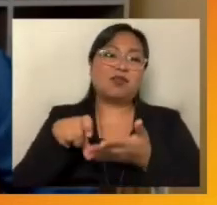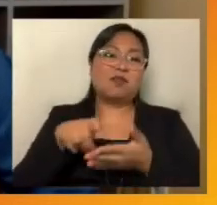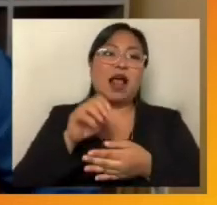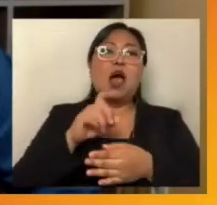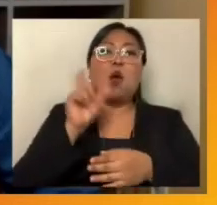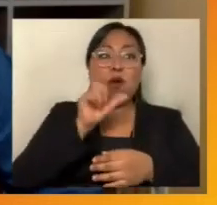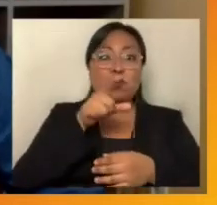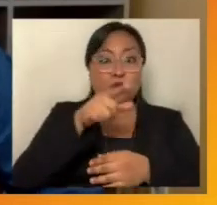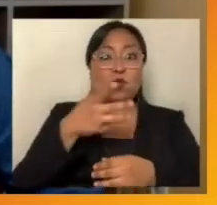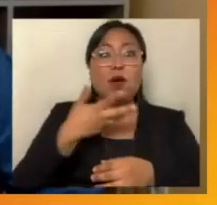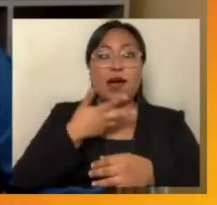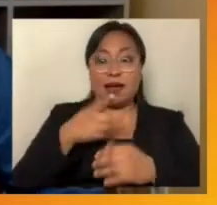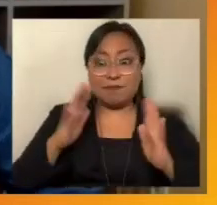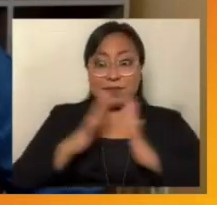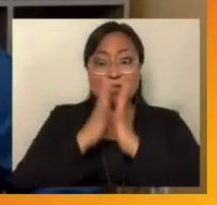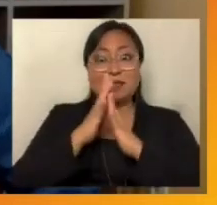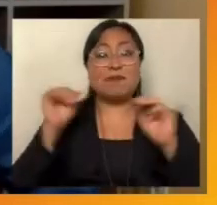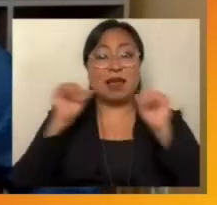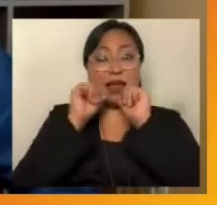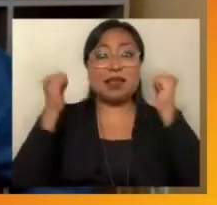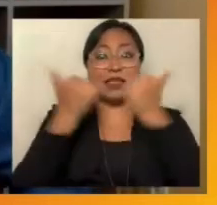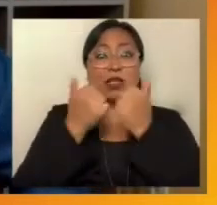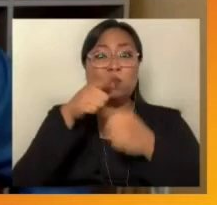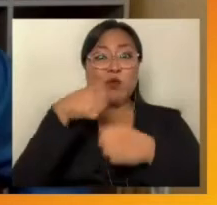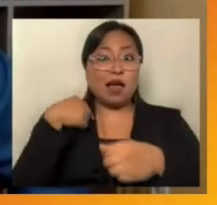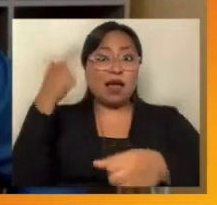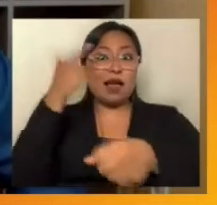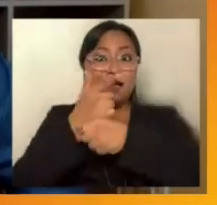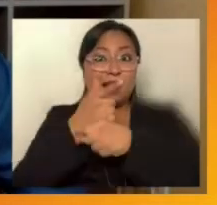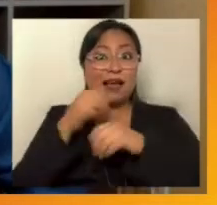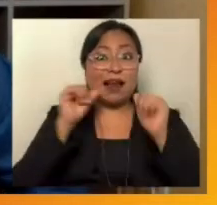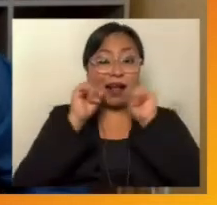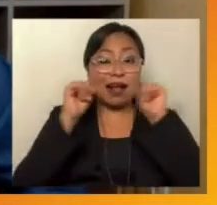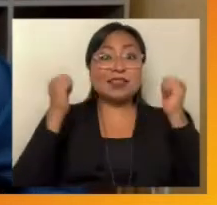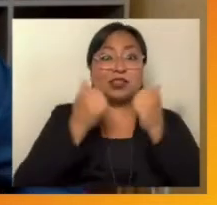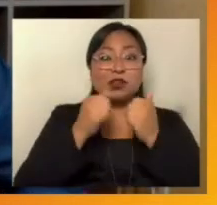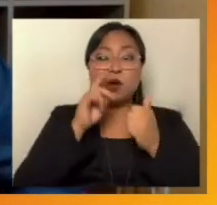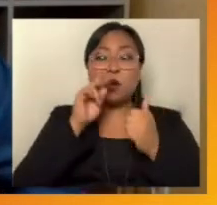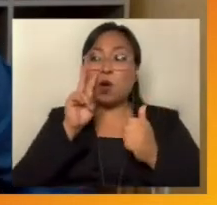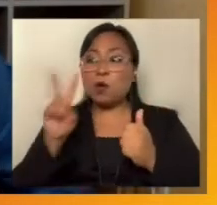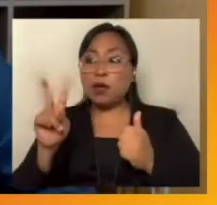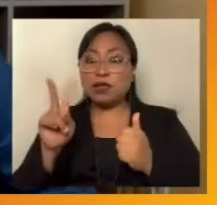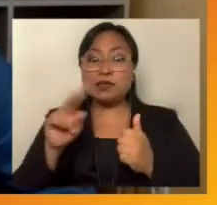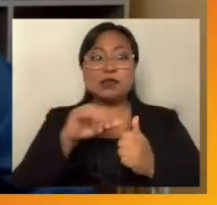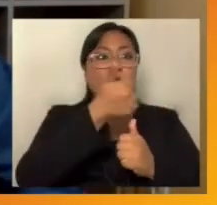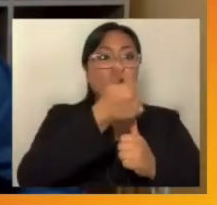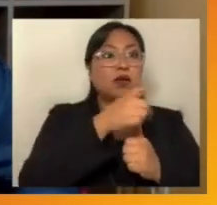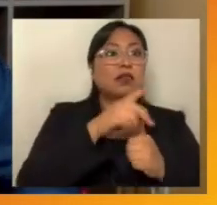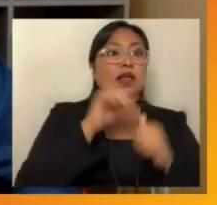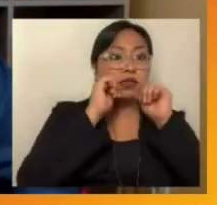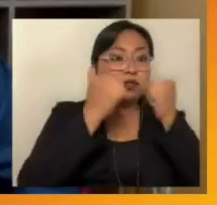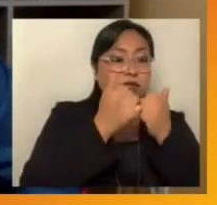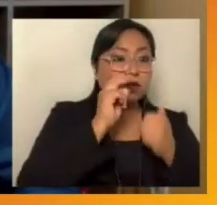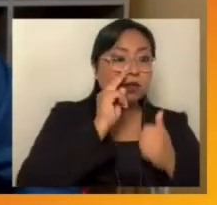ONG, lo que haces es mirar una ONG, otra ONG, otra